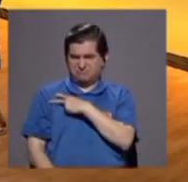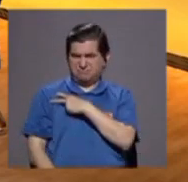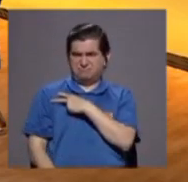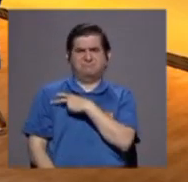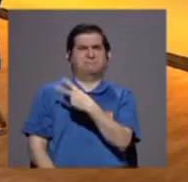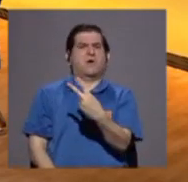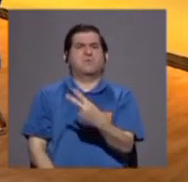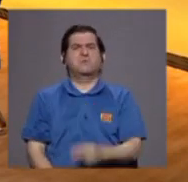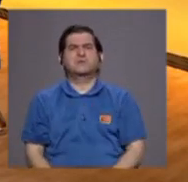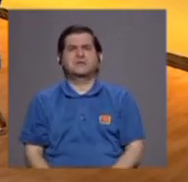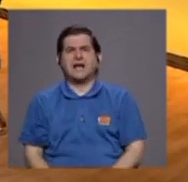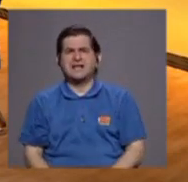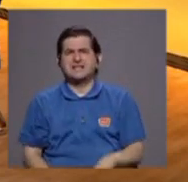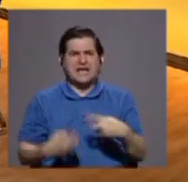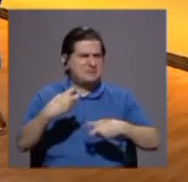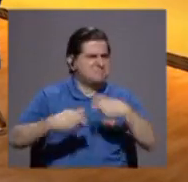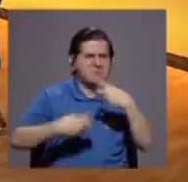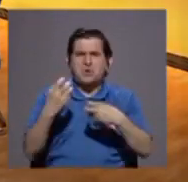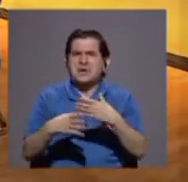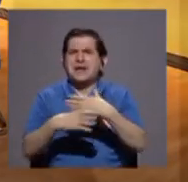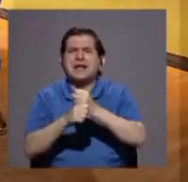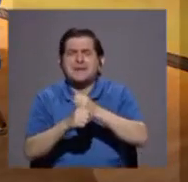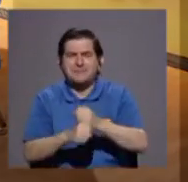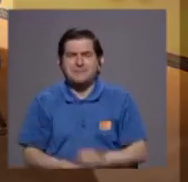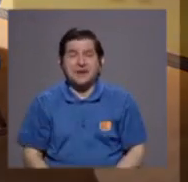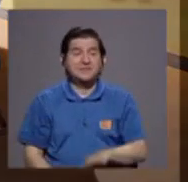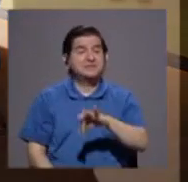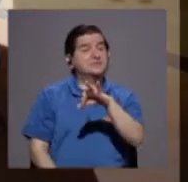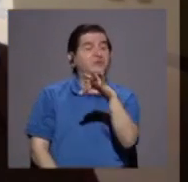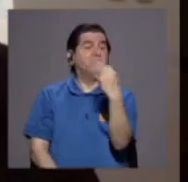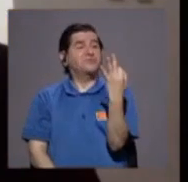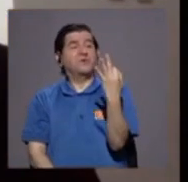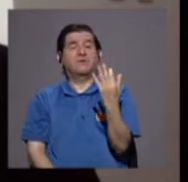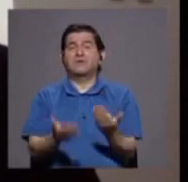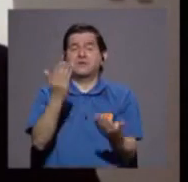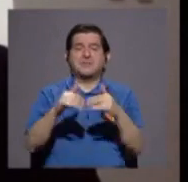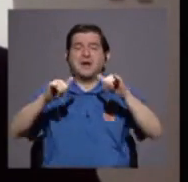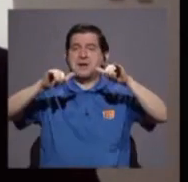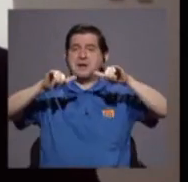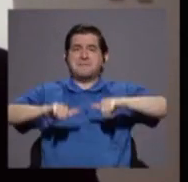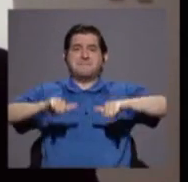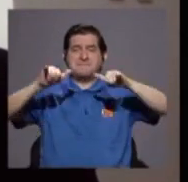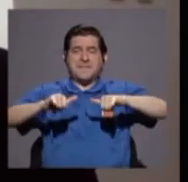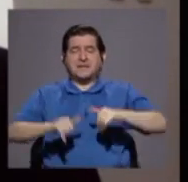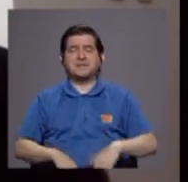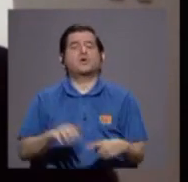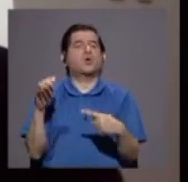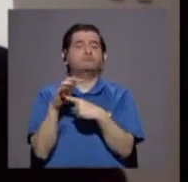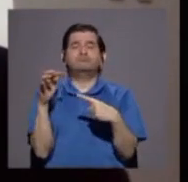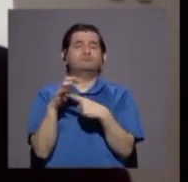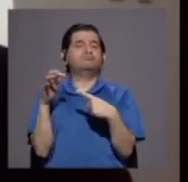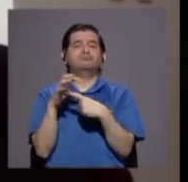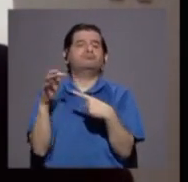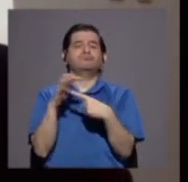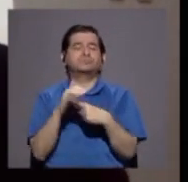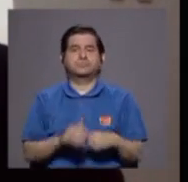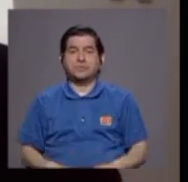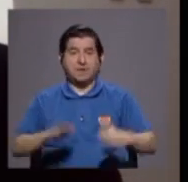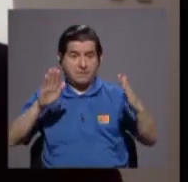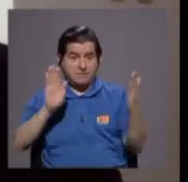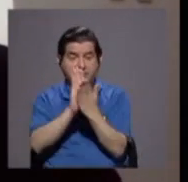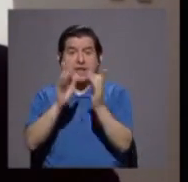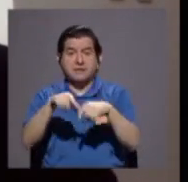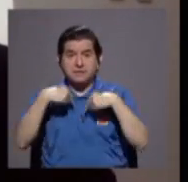voluntad de generar conflicto como una forma de mantener su popularidad ante